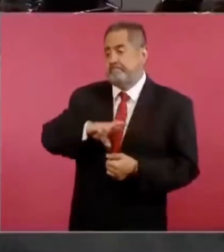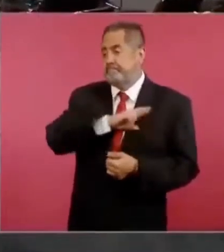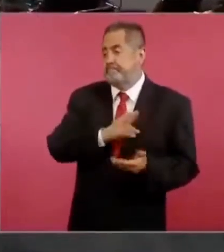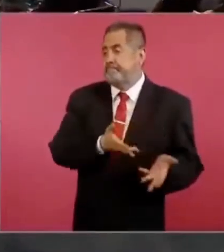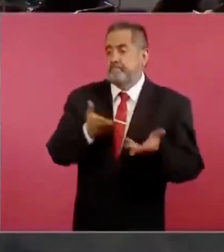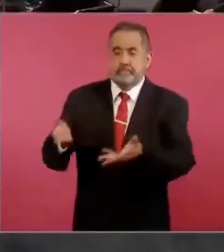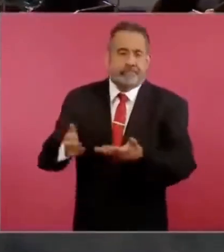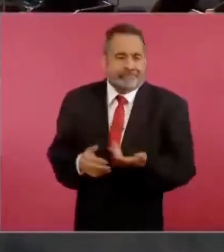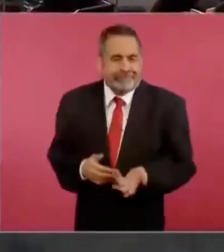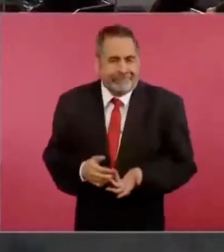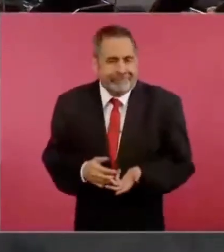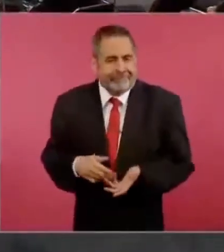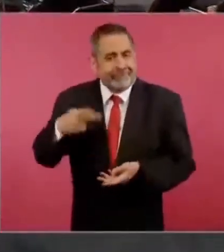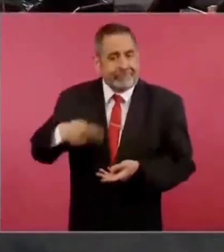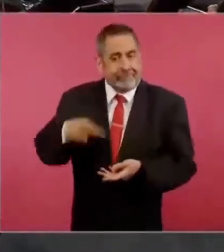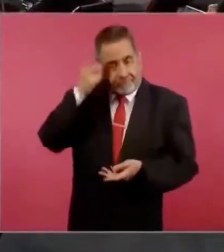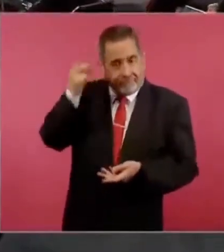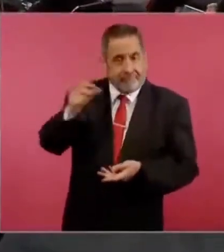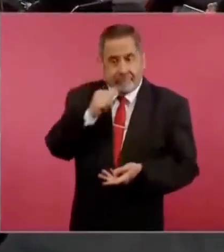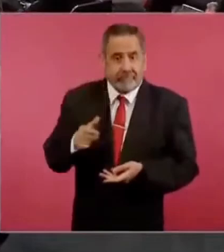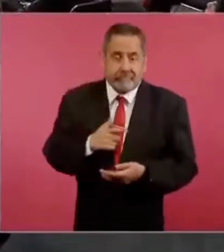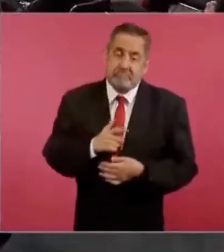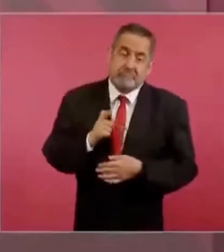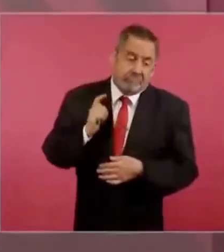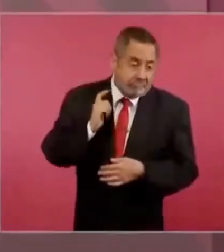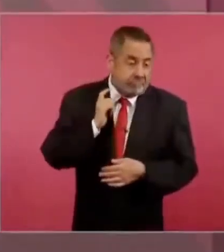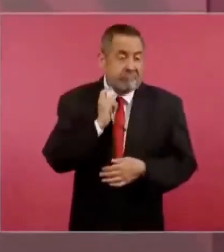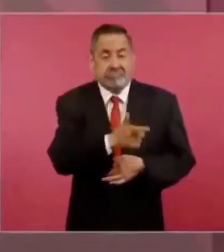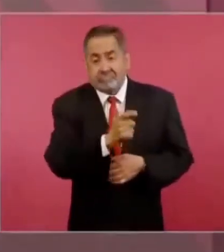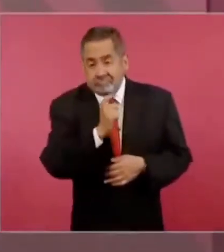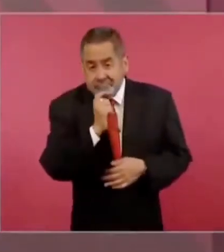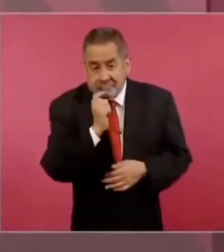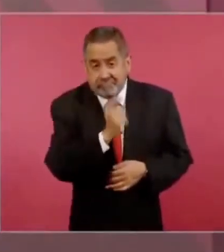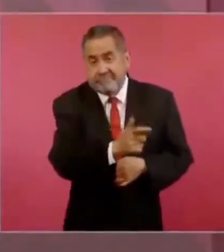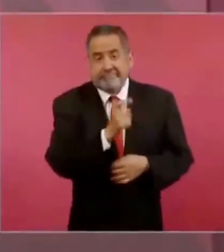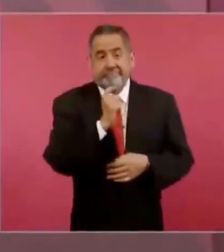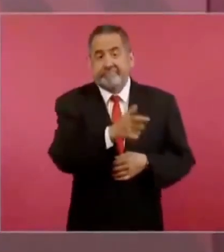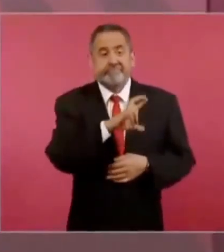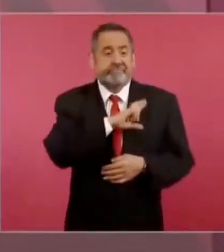9 hospitales se tenían que pagar